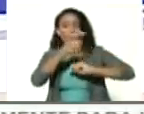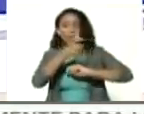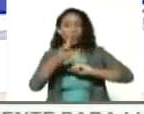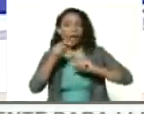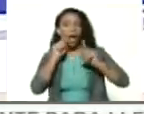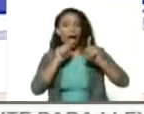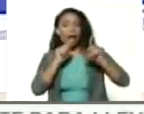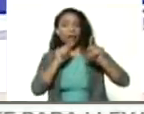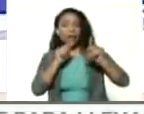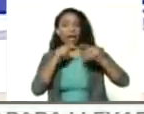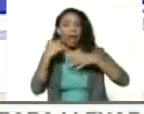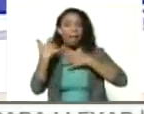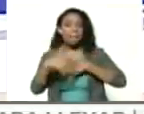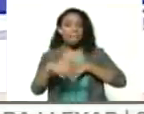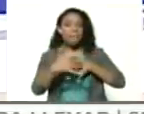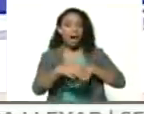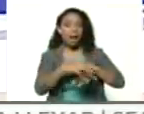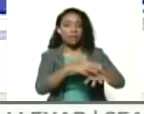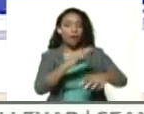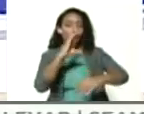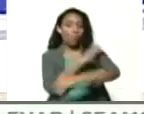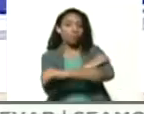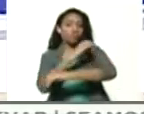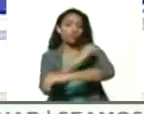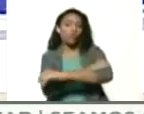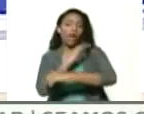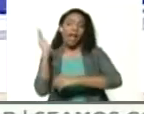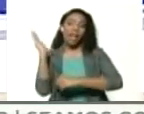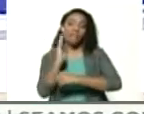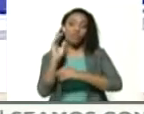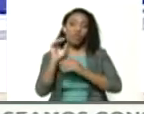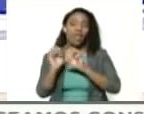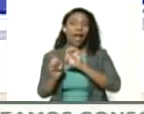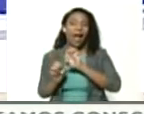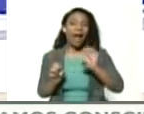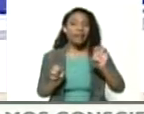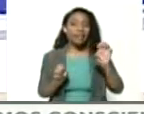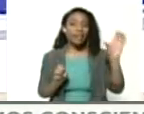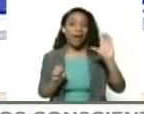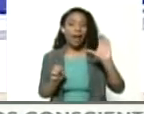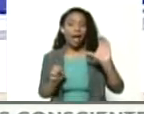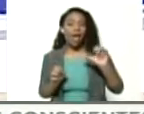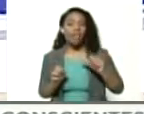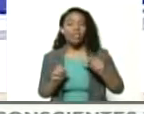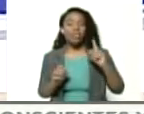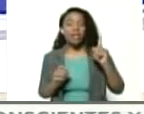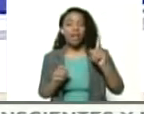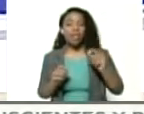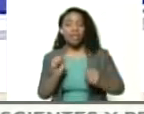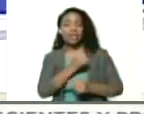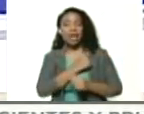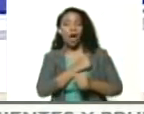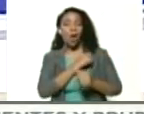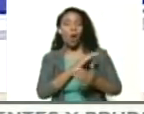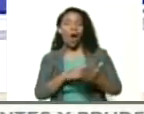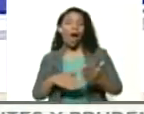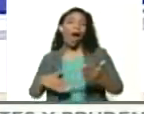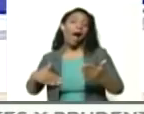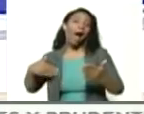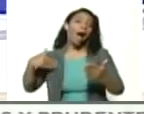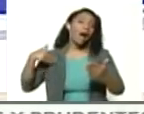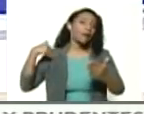estaban en la marcha opositora que vino desde el este, desde Caracas, desde Chuao, por toda la autopista, la avenida Bolívar, y